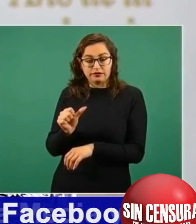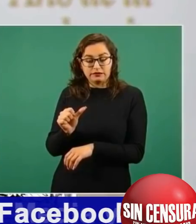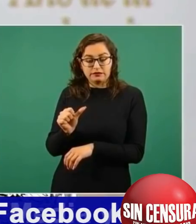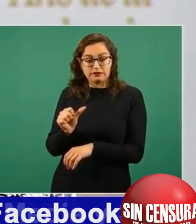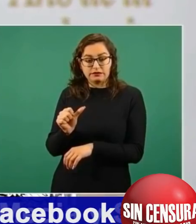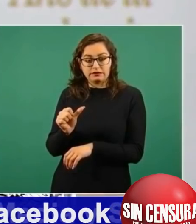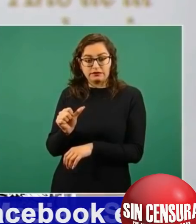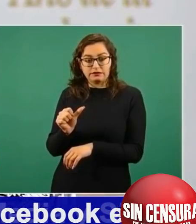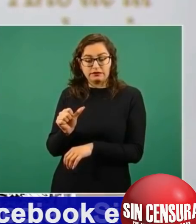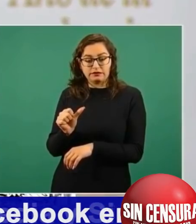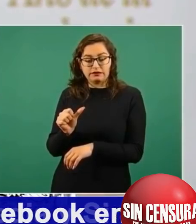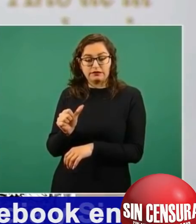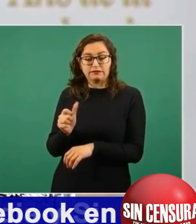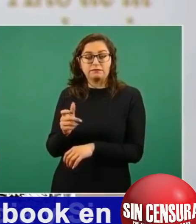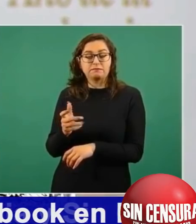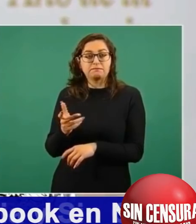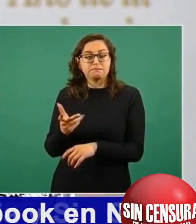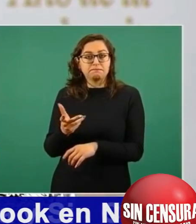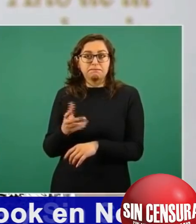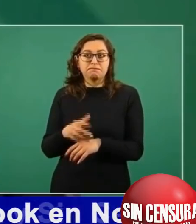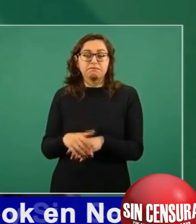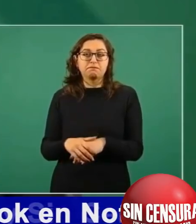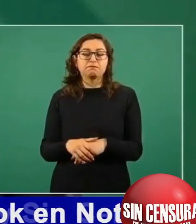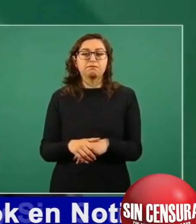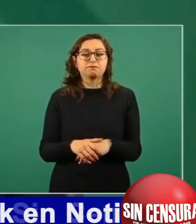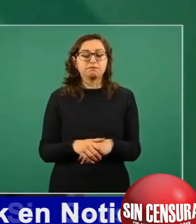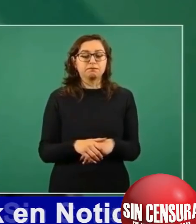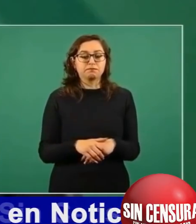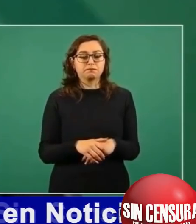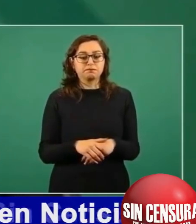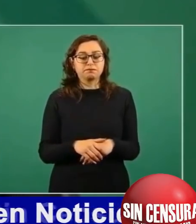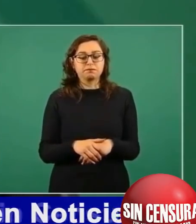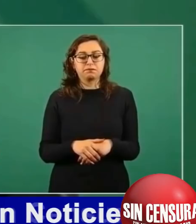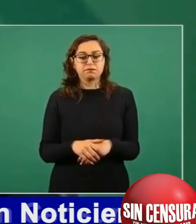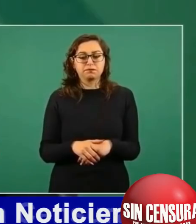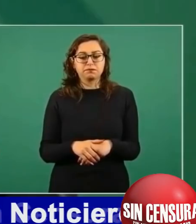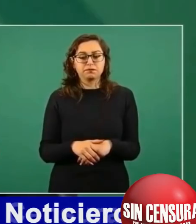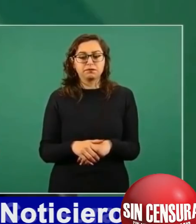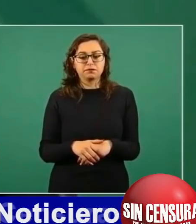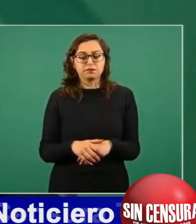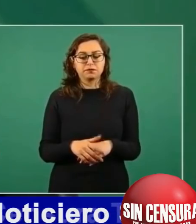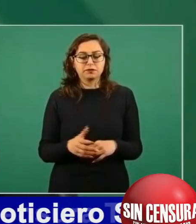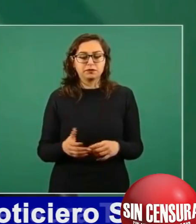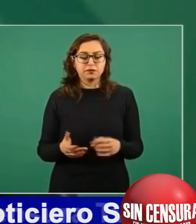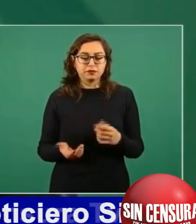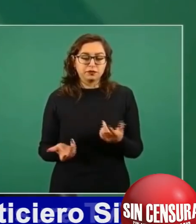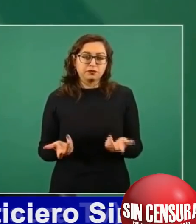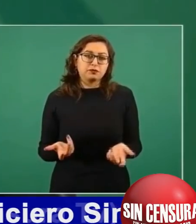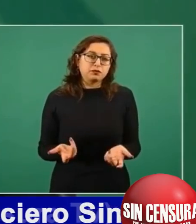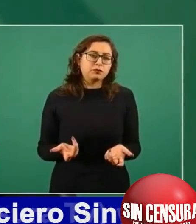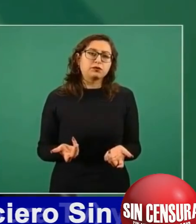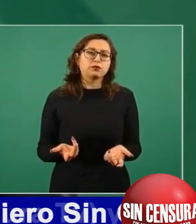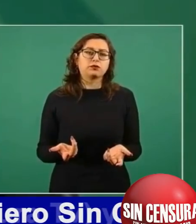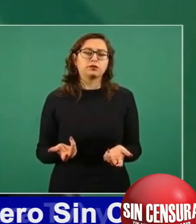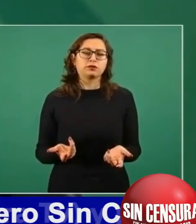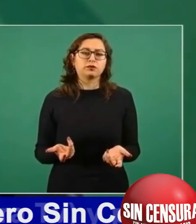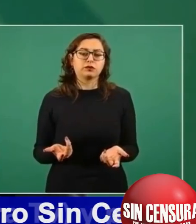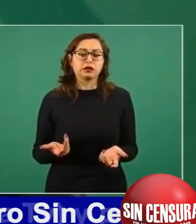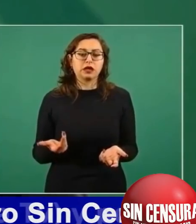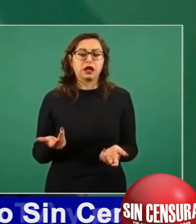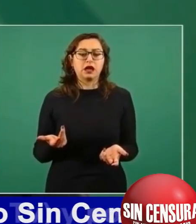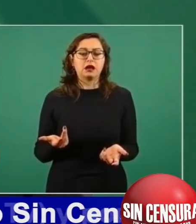se esgrimía, se argumentaba